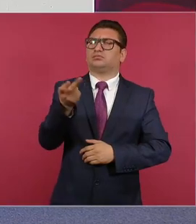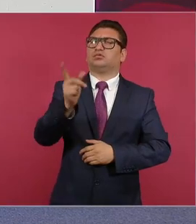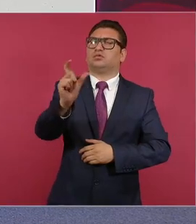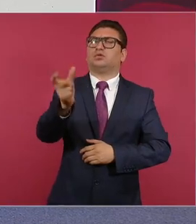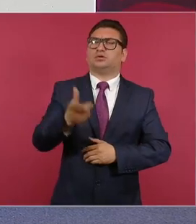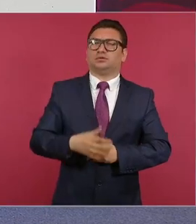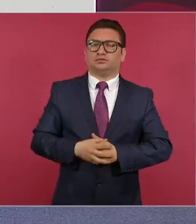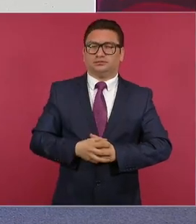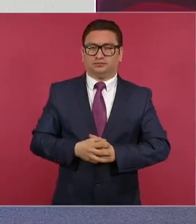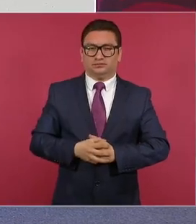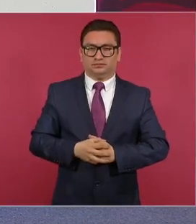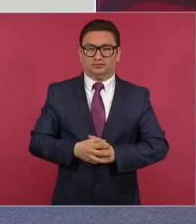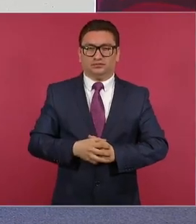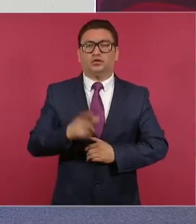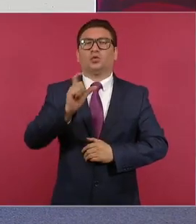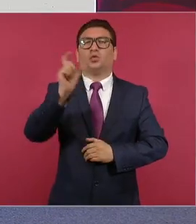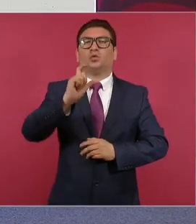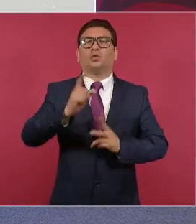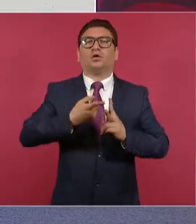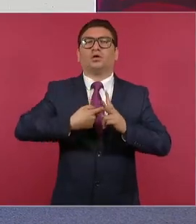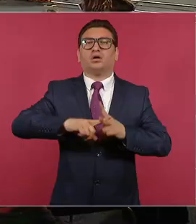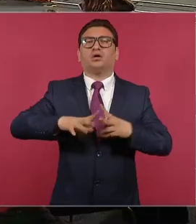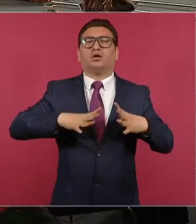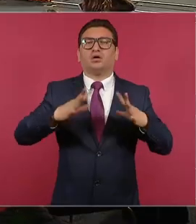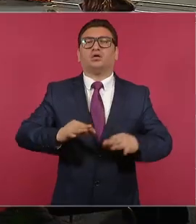¿Cuándo? ¿De cuándo viene?